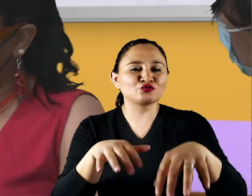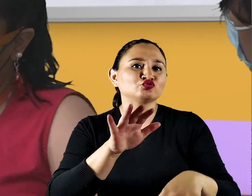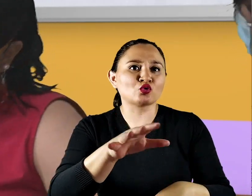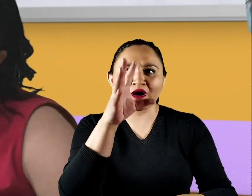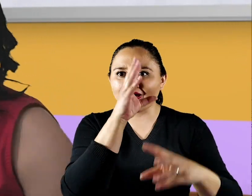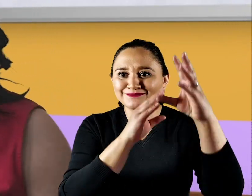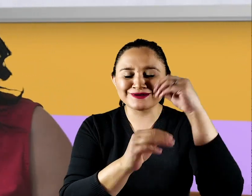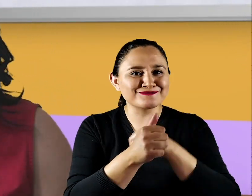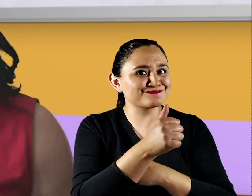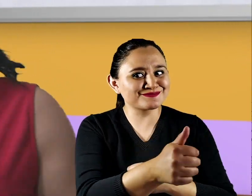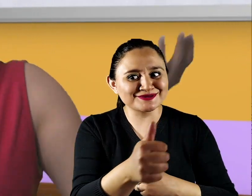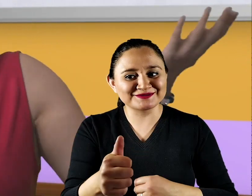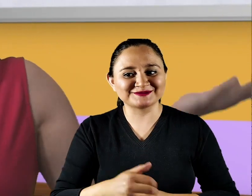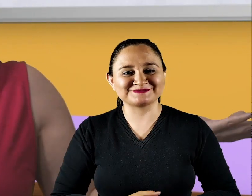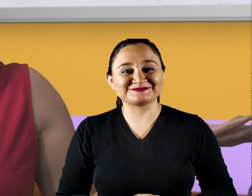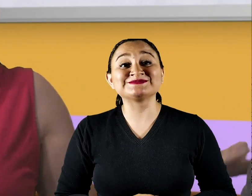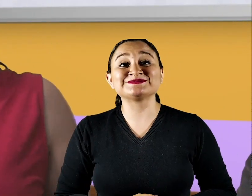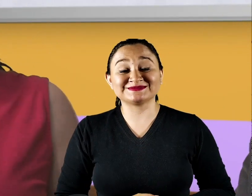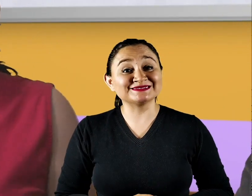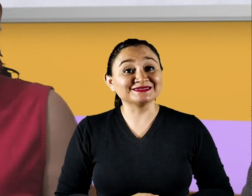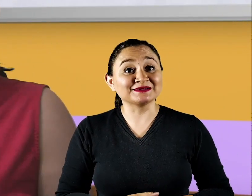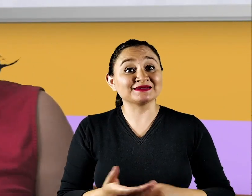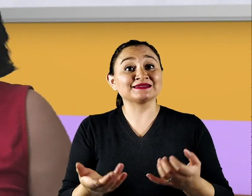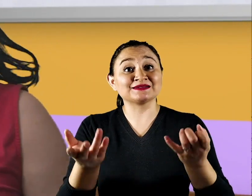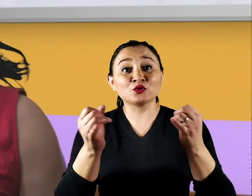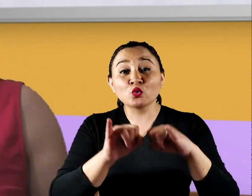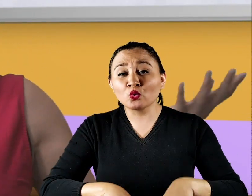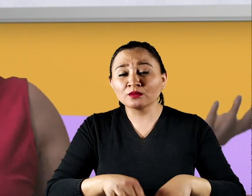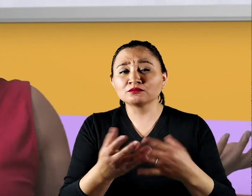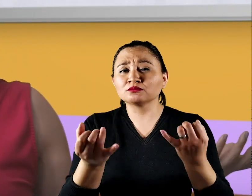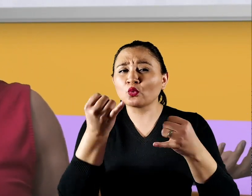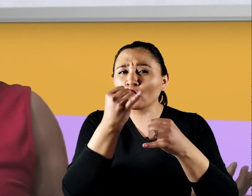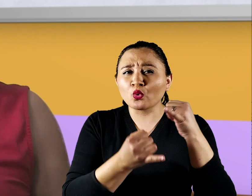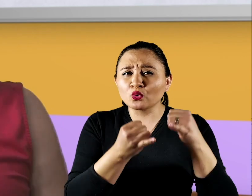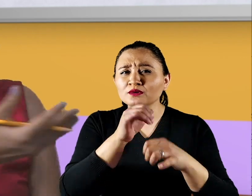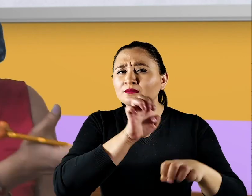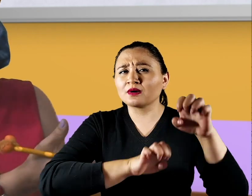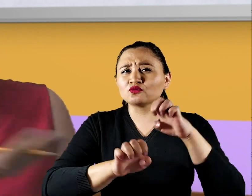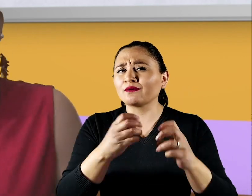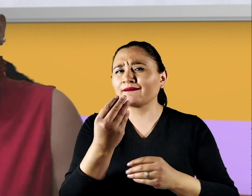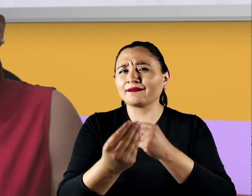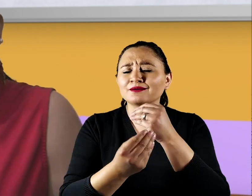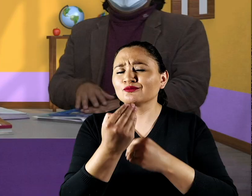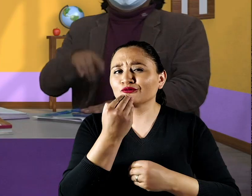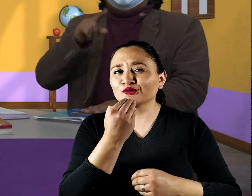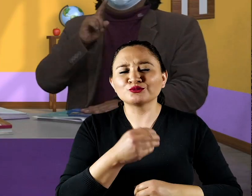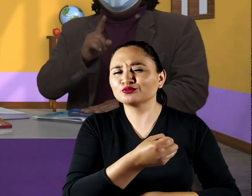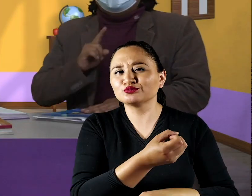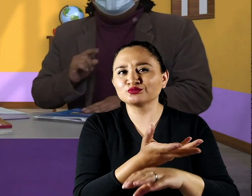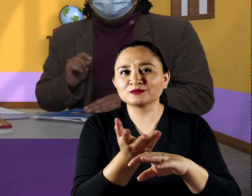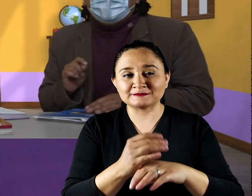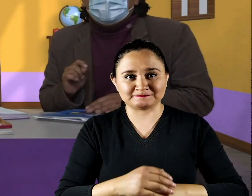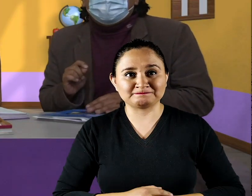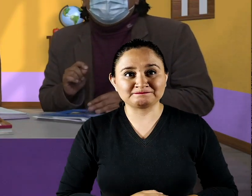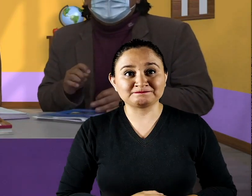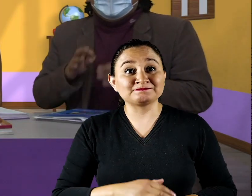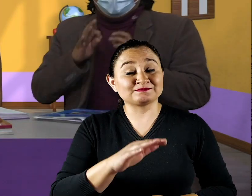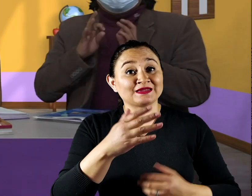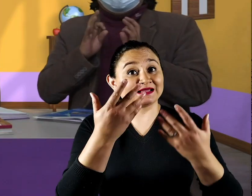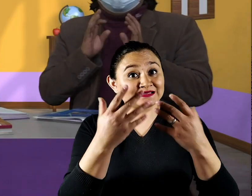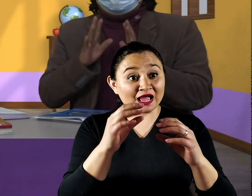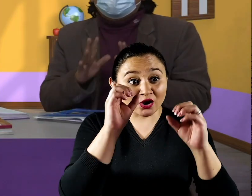aprendizaje. Así es. ¿Y la evaluación final? ¿Cómo la hacemos? ¿Qué sugieren? Luego de haber